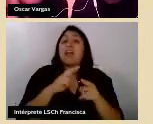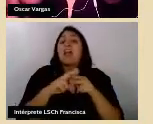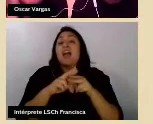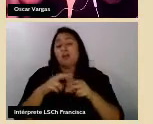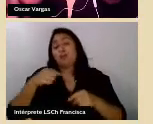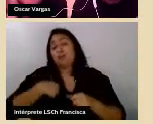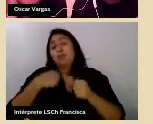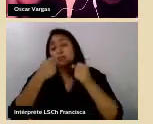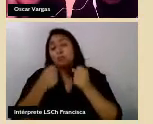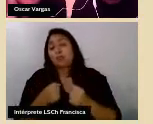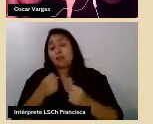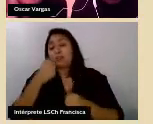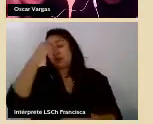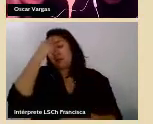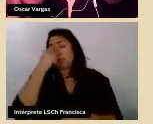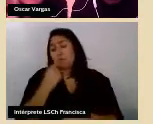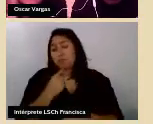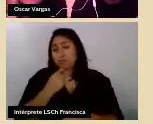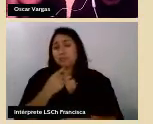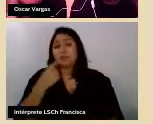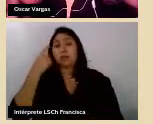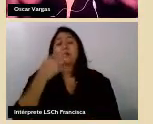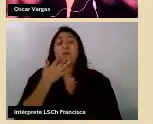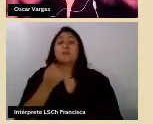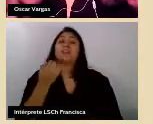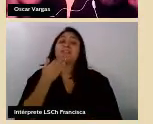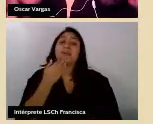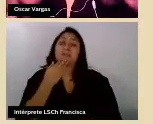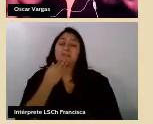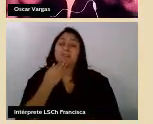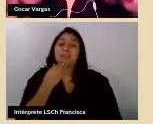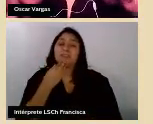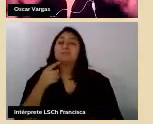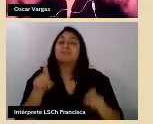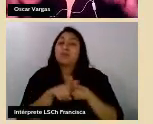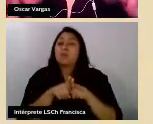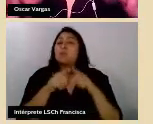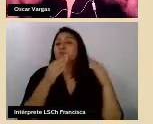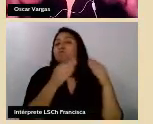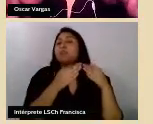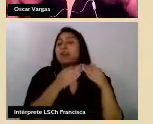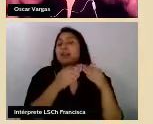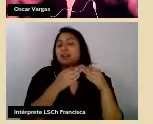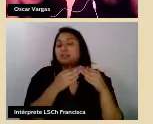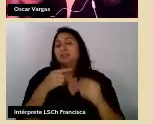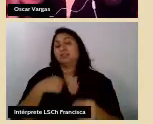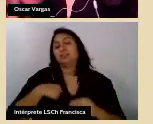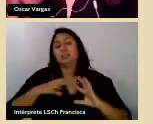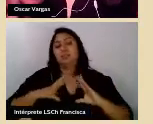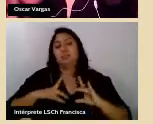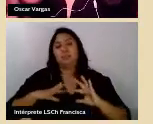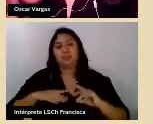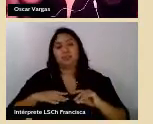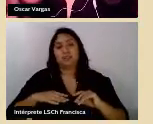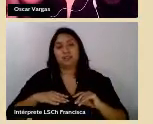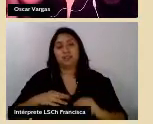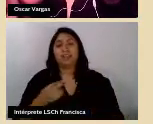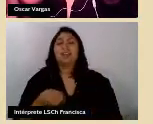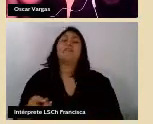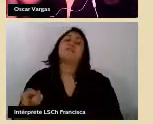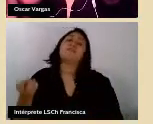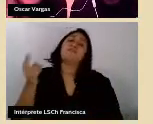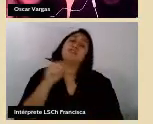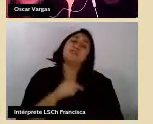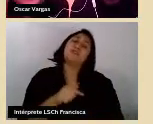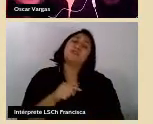en el museo, porque también es parte de mi casa. Así que no, feliz. Y volver luego,